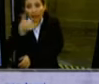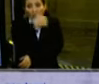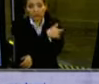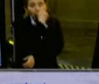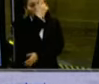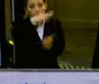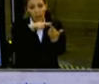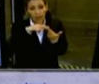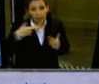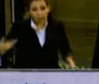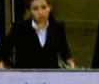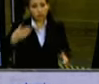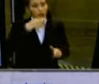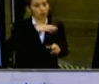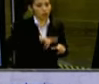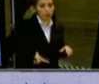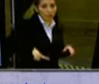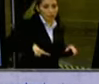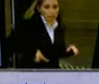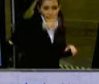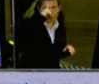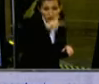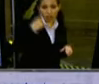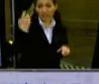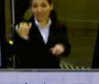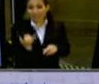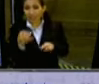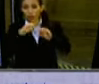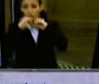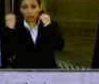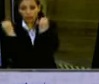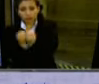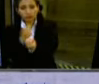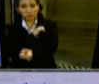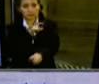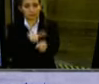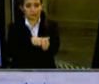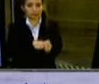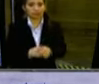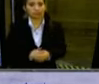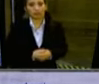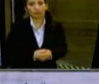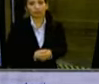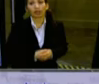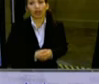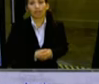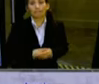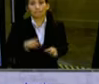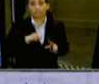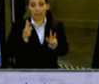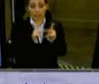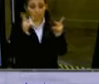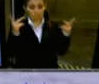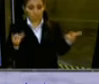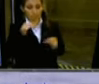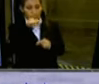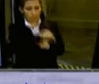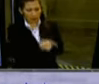estas relaciones entre el Estado mexicano y las organizaciones en particular. En la prensa, con esta